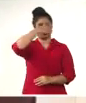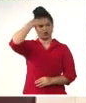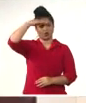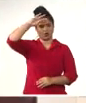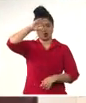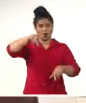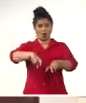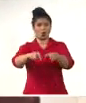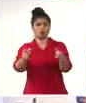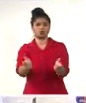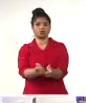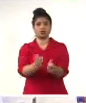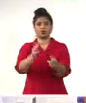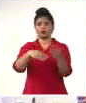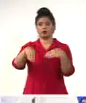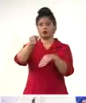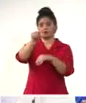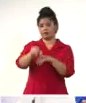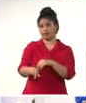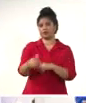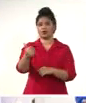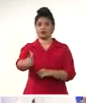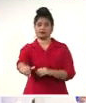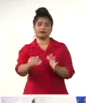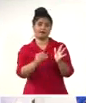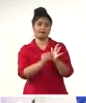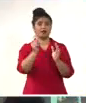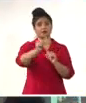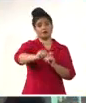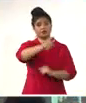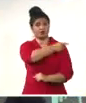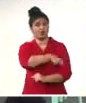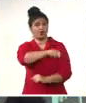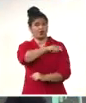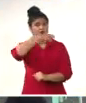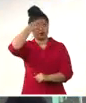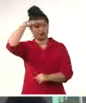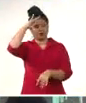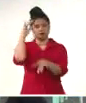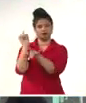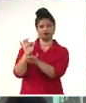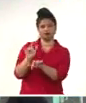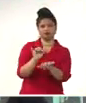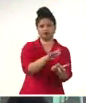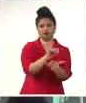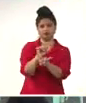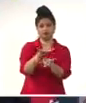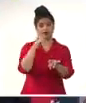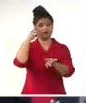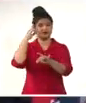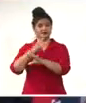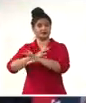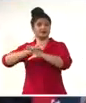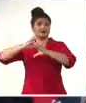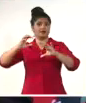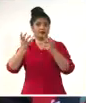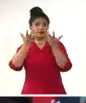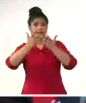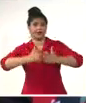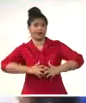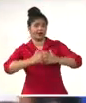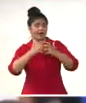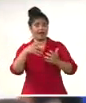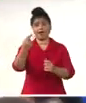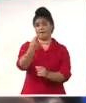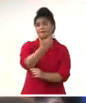Ministros, 10.000 cienfuegueros representando al pueblo de Cuba. Como invitados especiales, los científicos creadores de las vacunas contra la